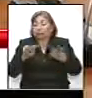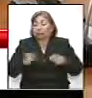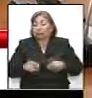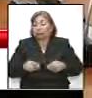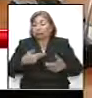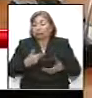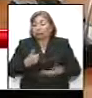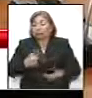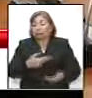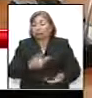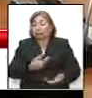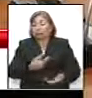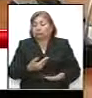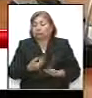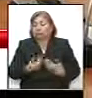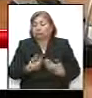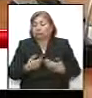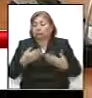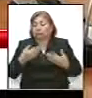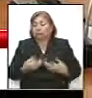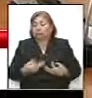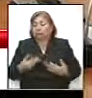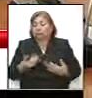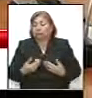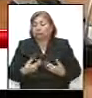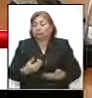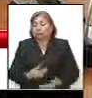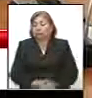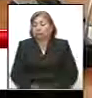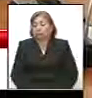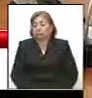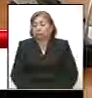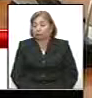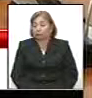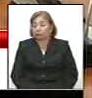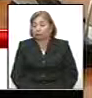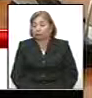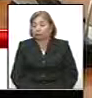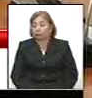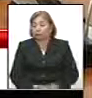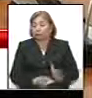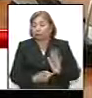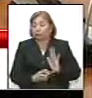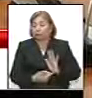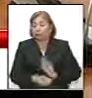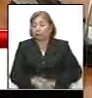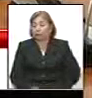para eso nosotros ya formalmente vamos a presentarnos.